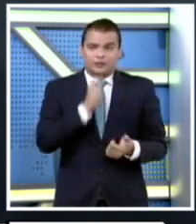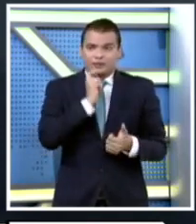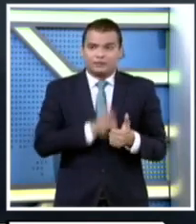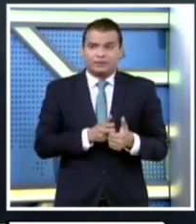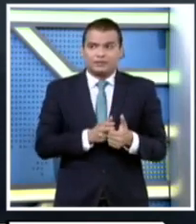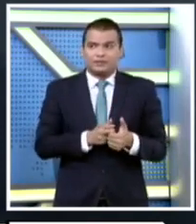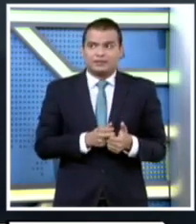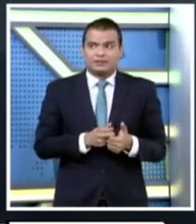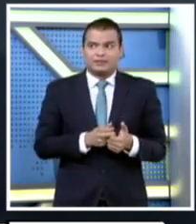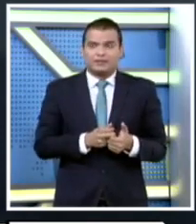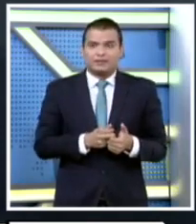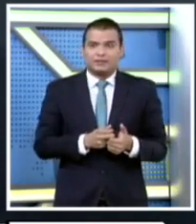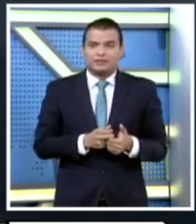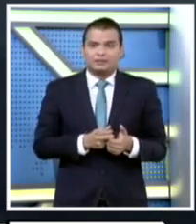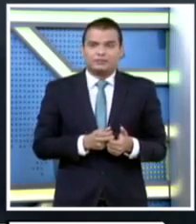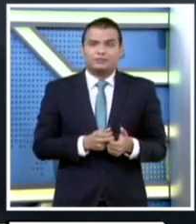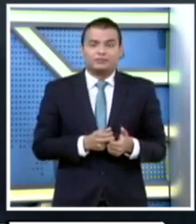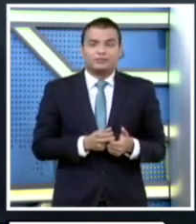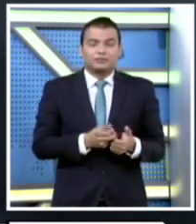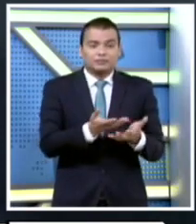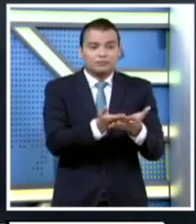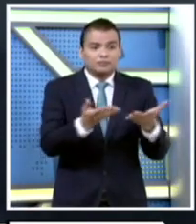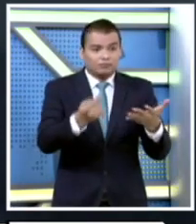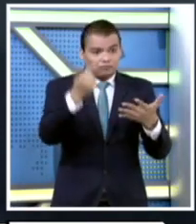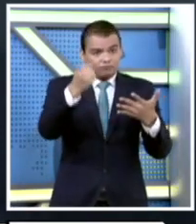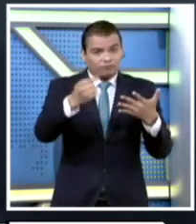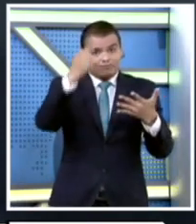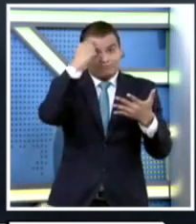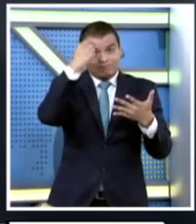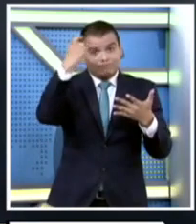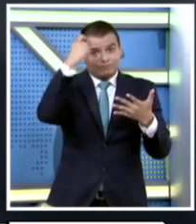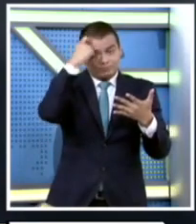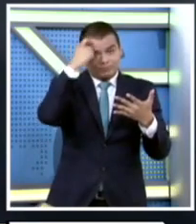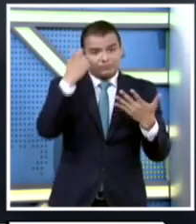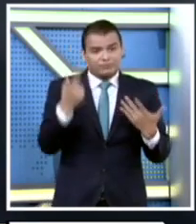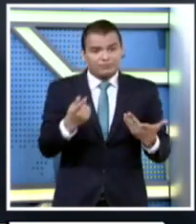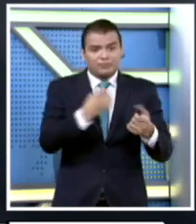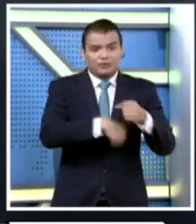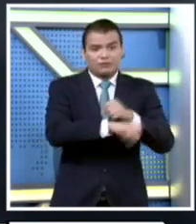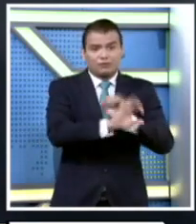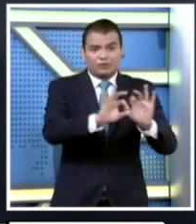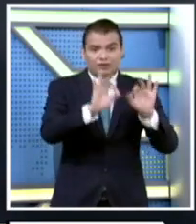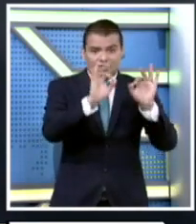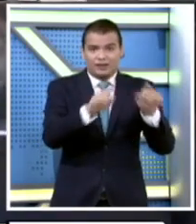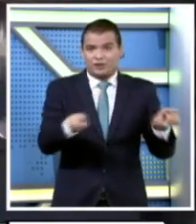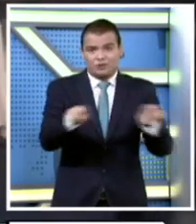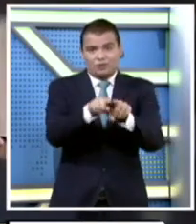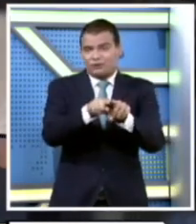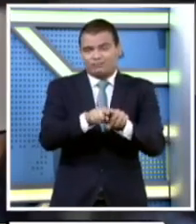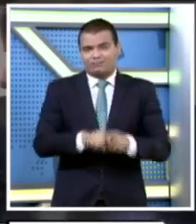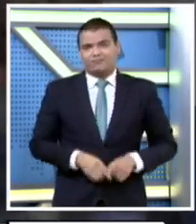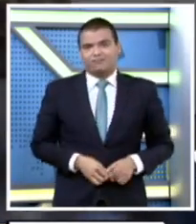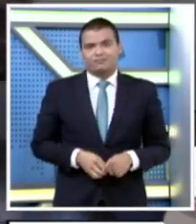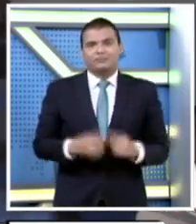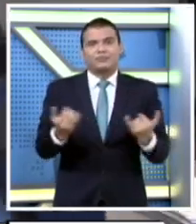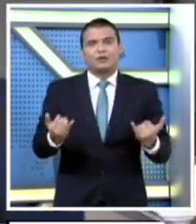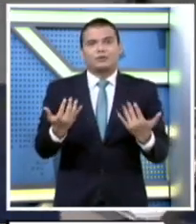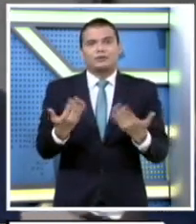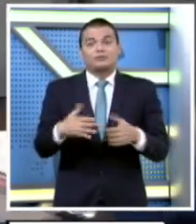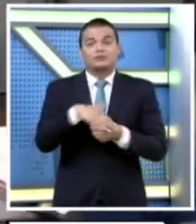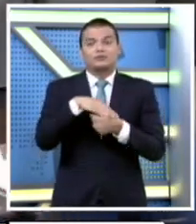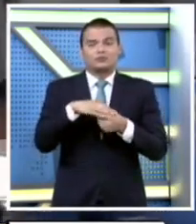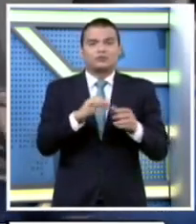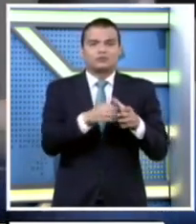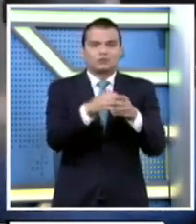Hay otras cosas también que hay que tener en cuenta, que la calidad del fútbol no sería igual. Con este panorama, esta tarde